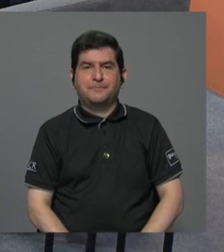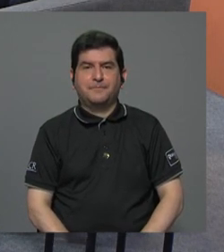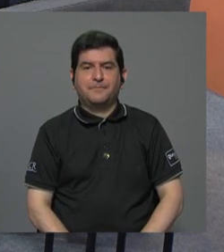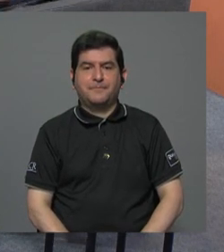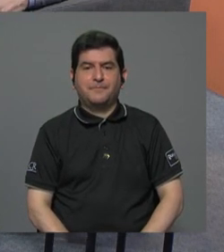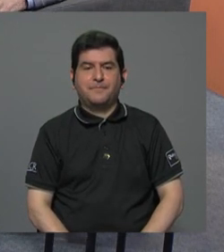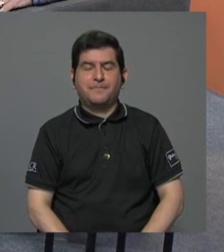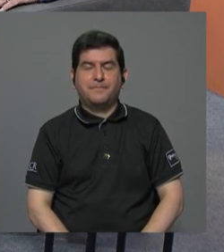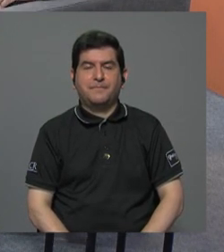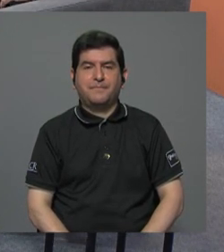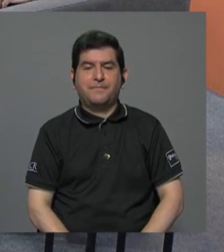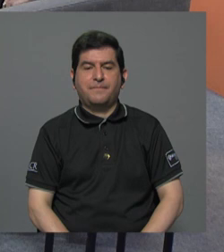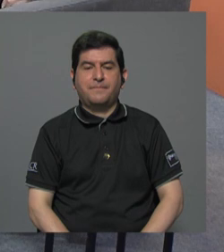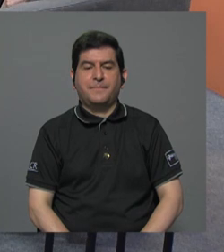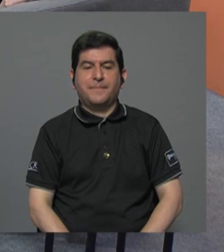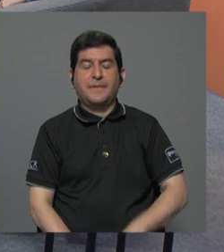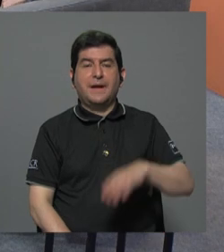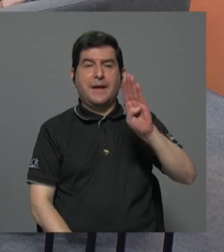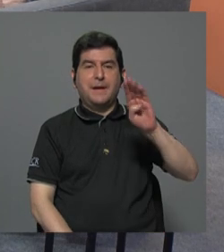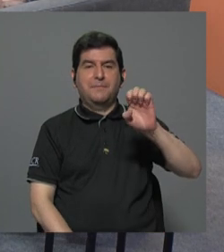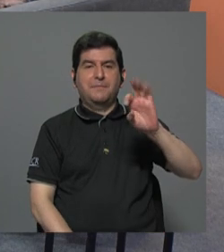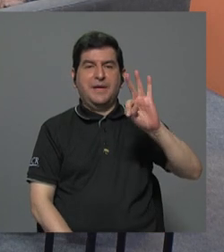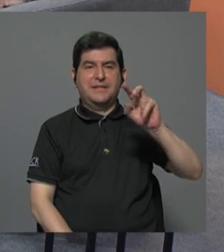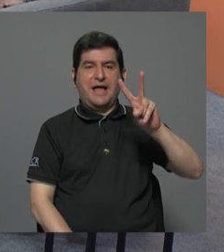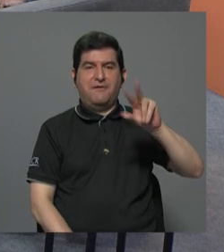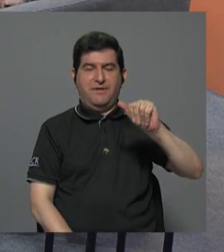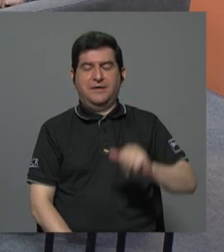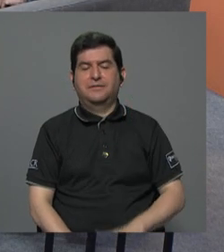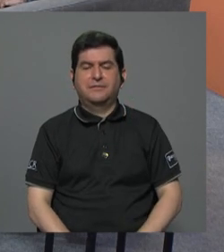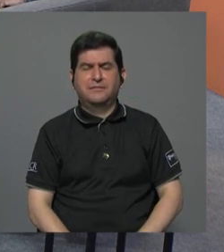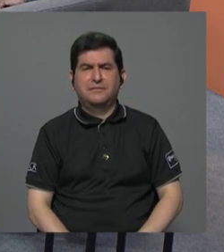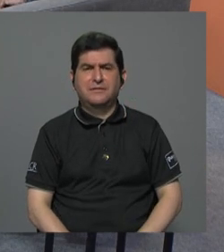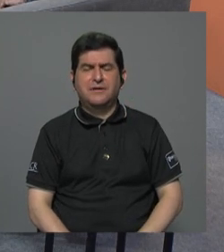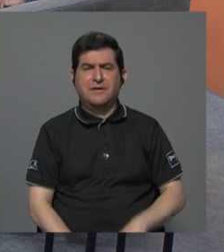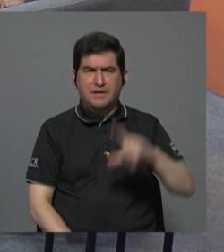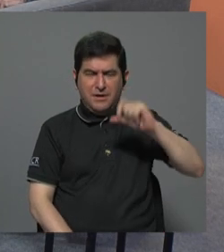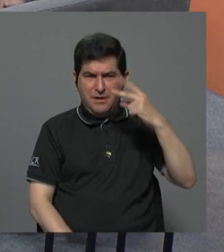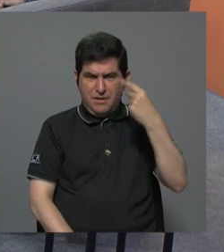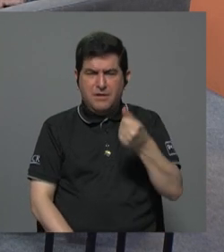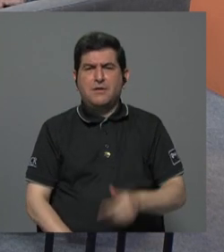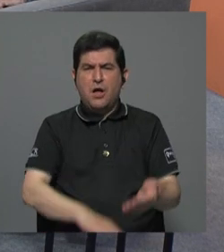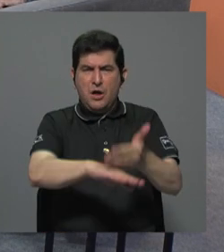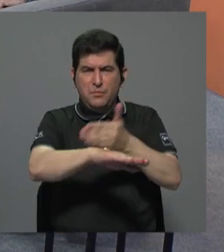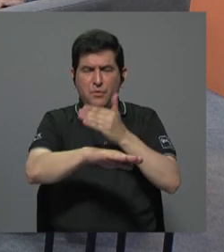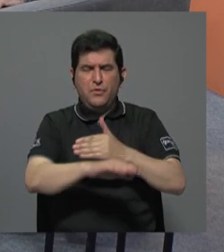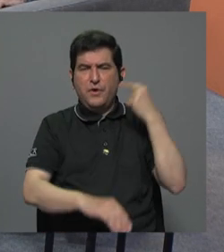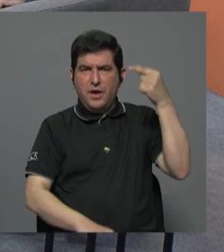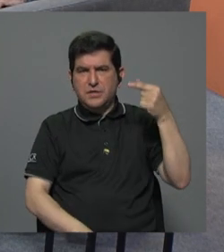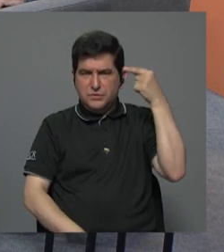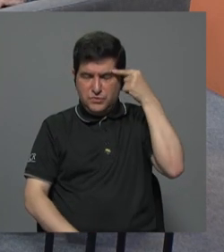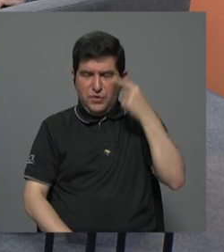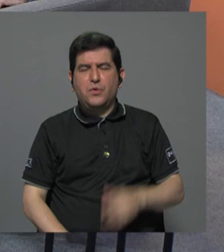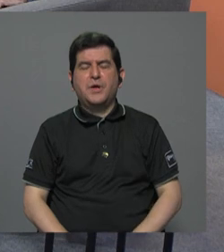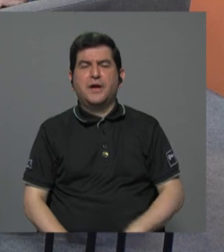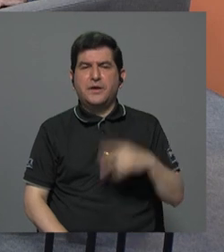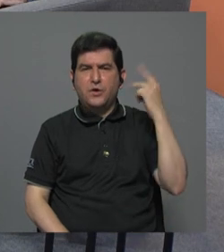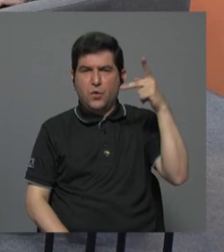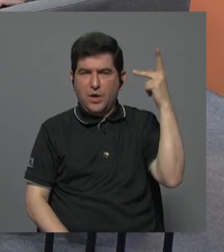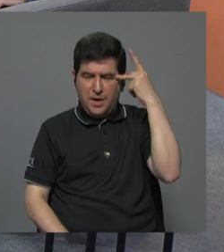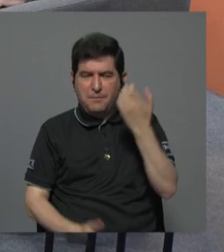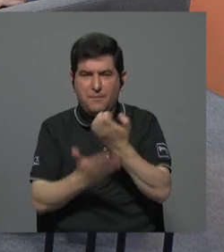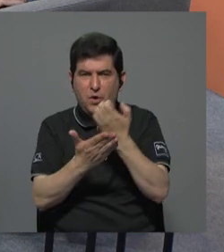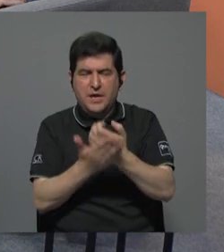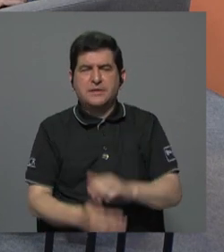hace vetada cómo califica el avance del actual gobierno en la política fiscal y cuáles mejoras